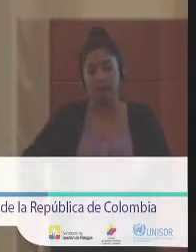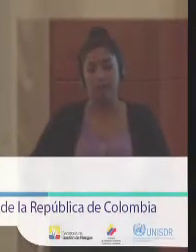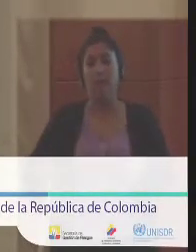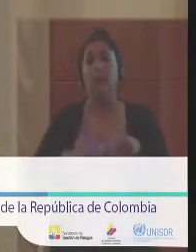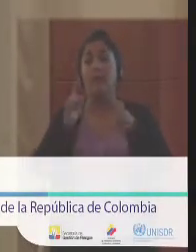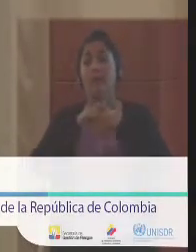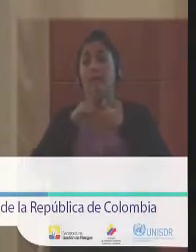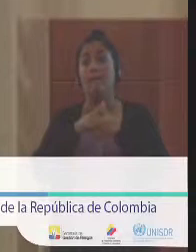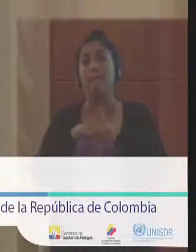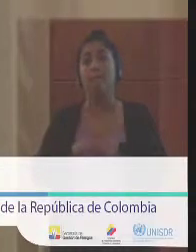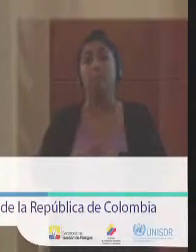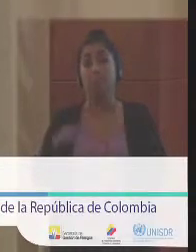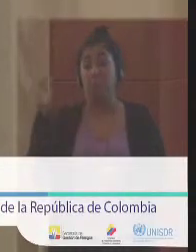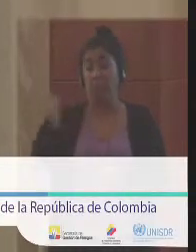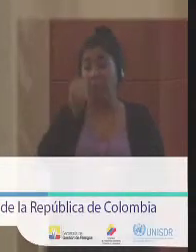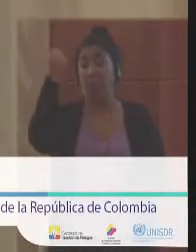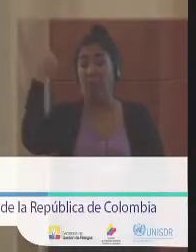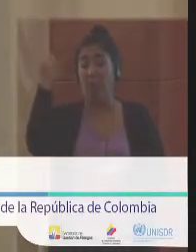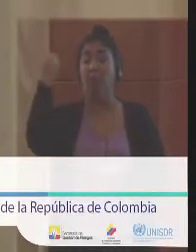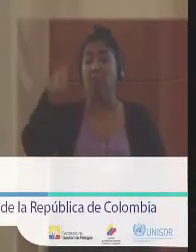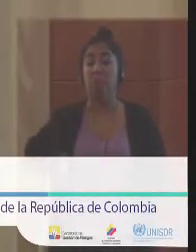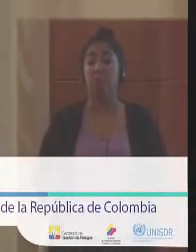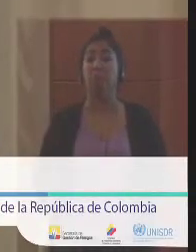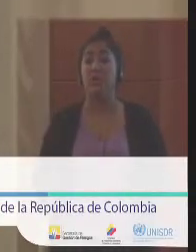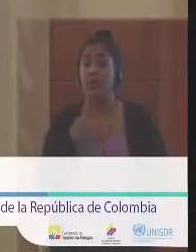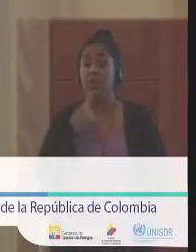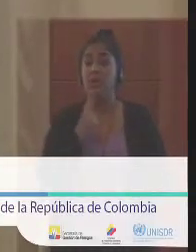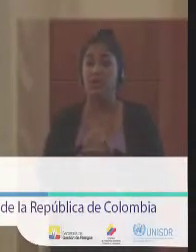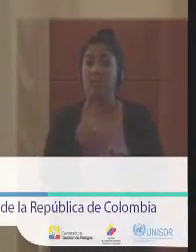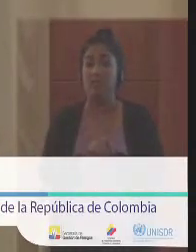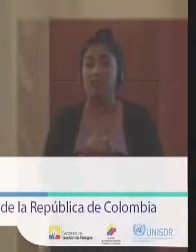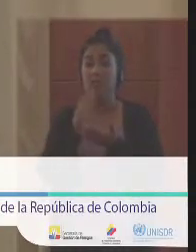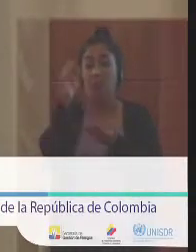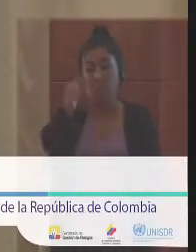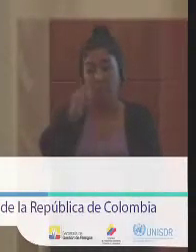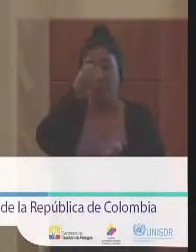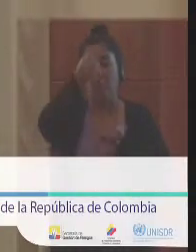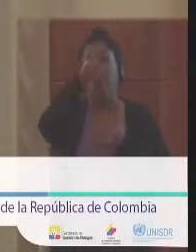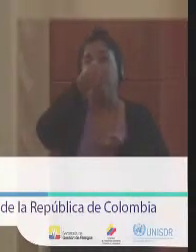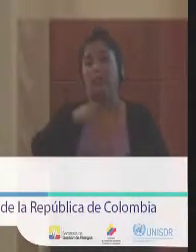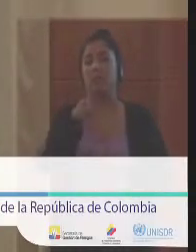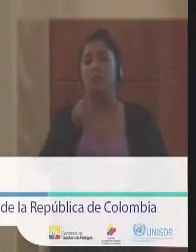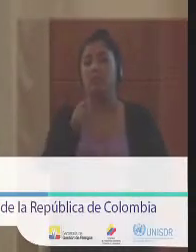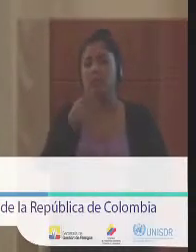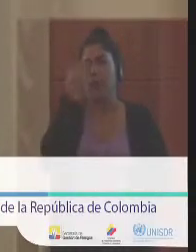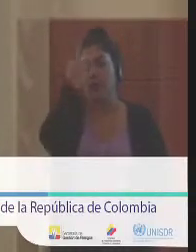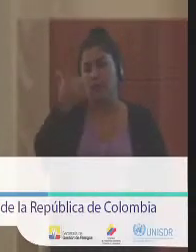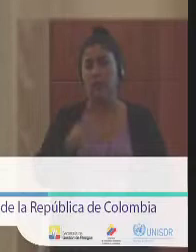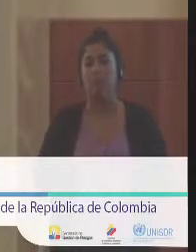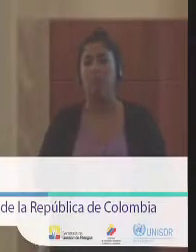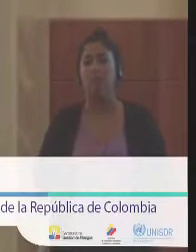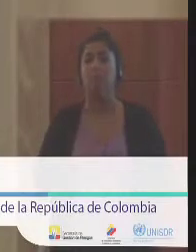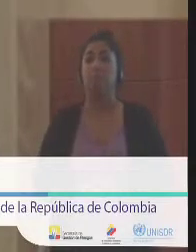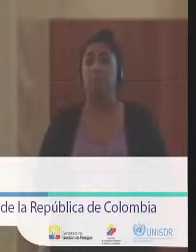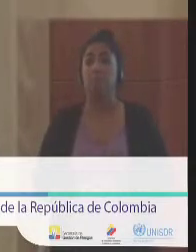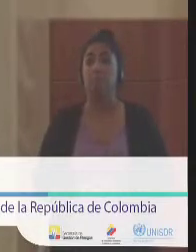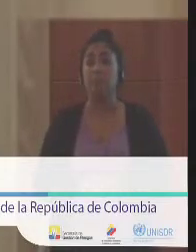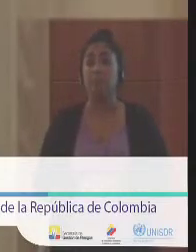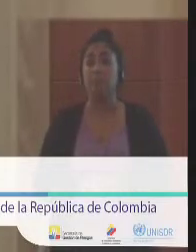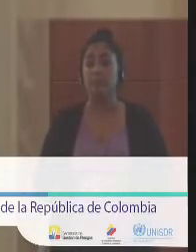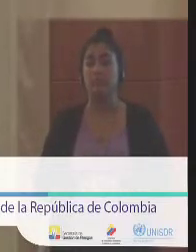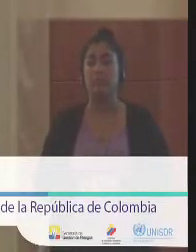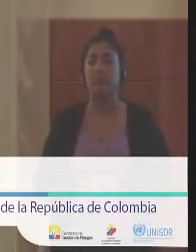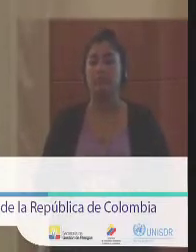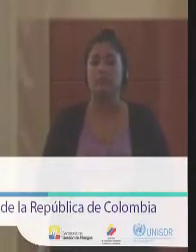Premio a la Marca y Premio a las Buenas Prácticas. Llevar este tema hacia el Asia y demás regiones, y nos